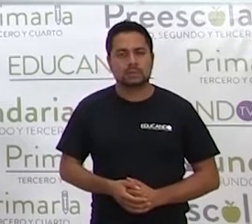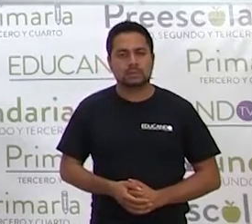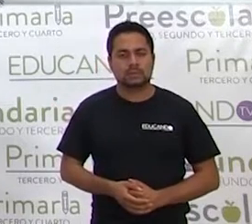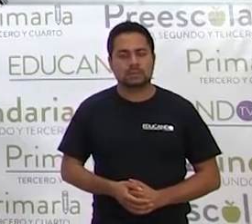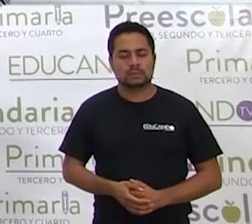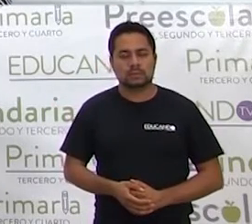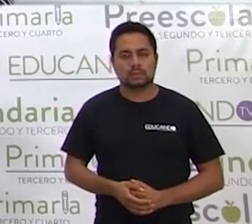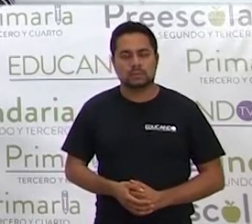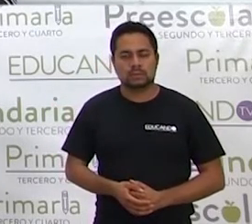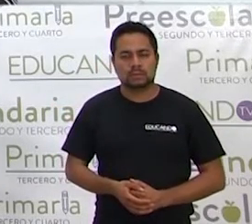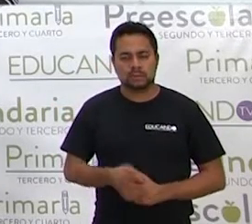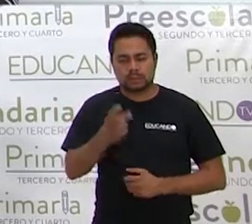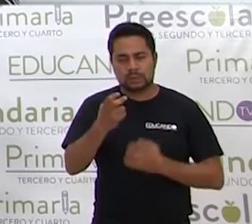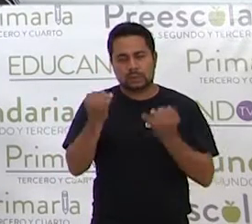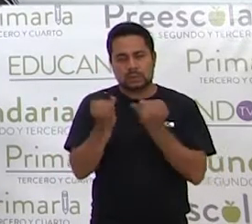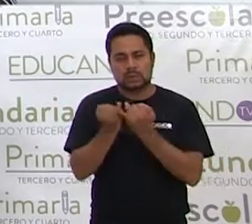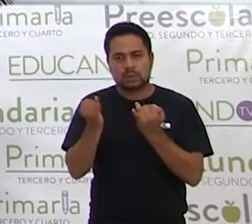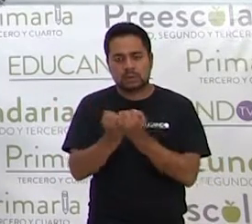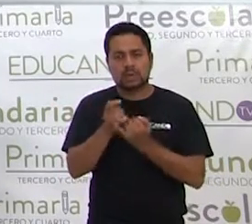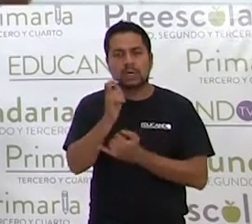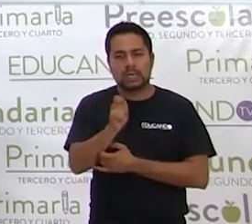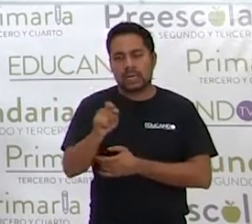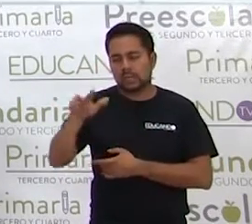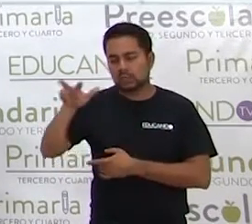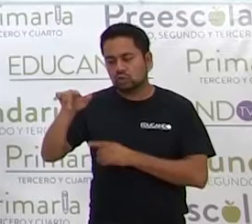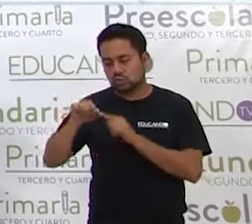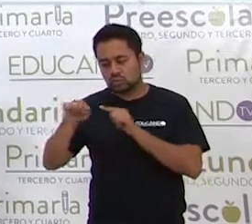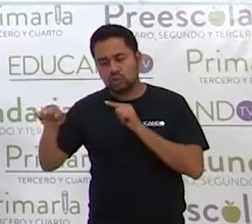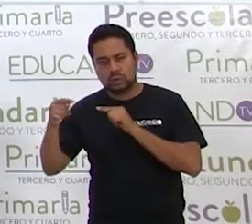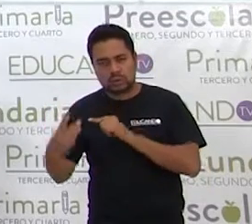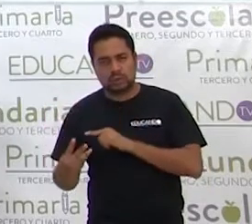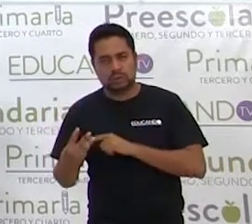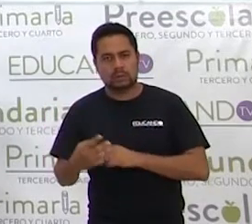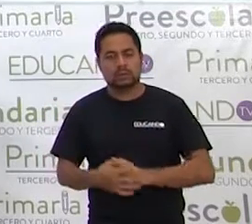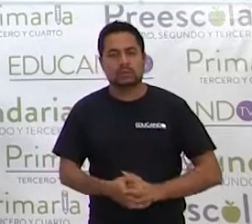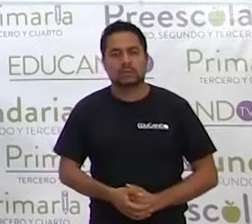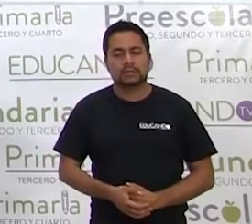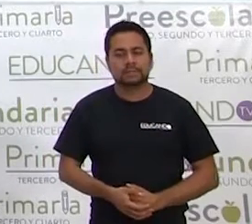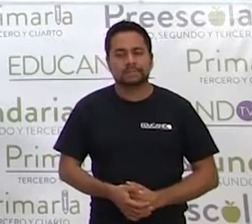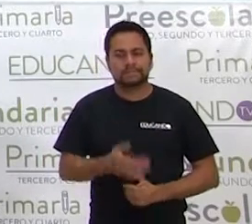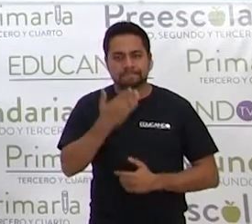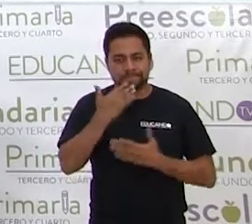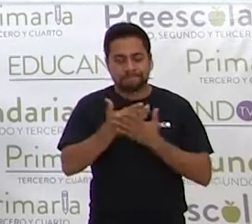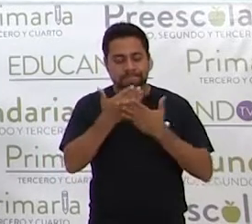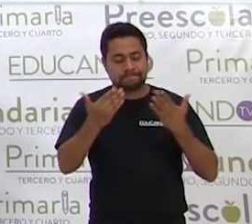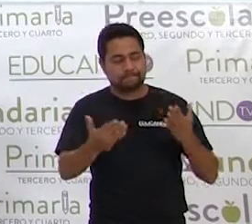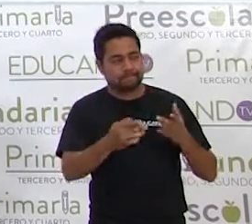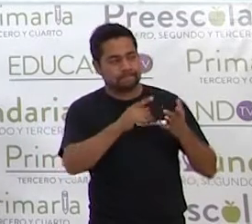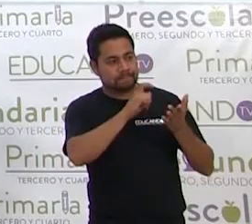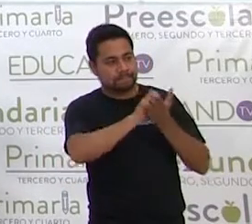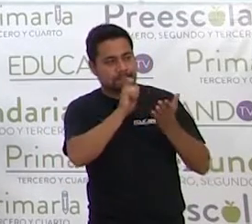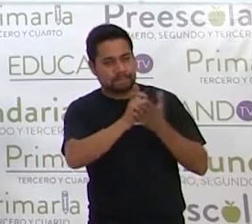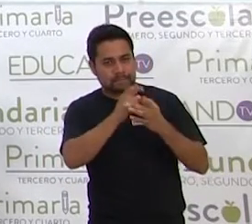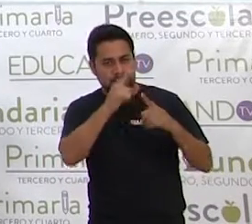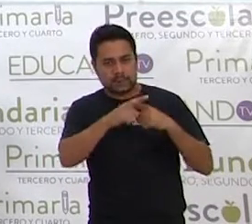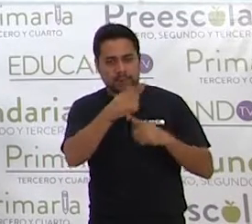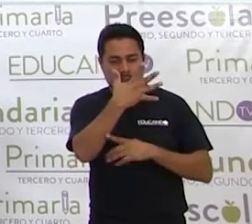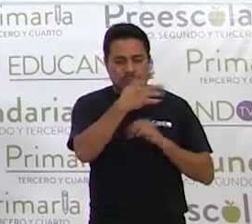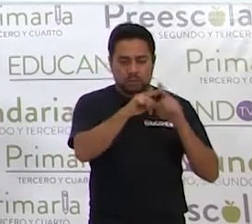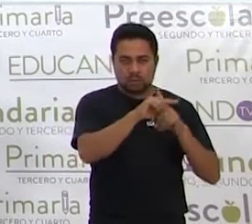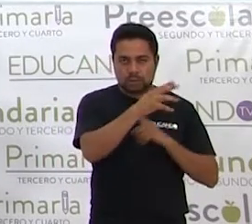esto es igual a 18 tercios ahora multiplicamos 5 por